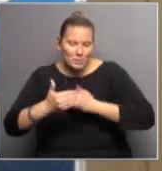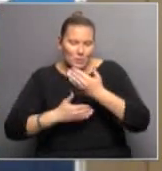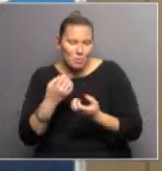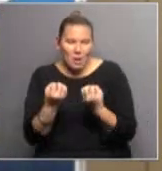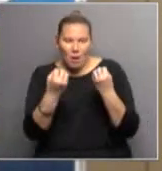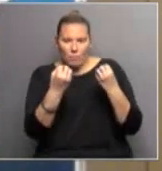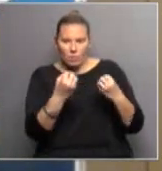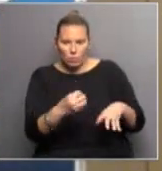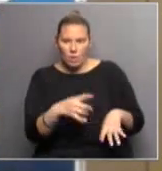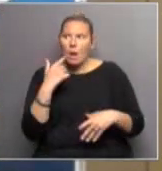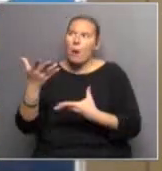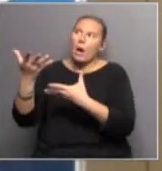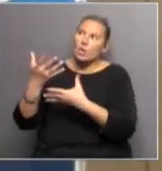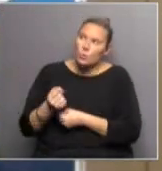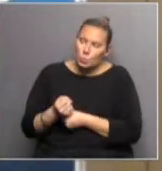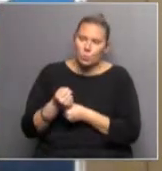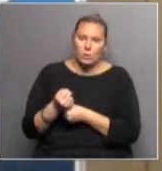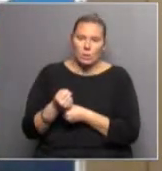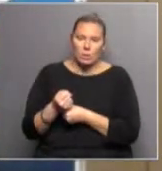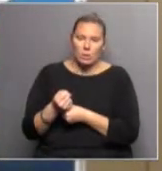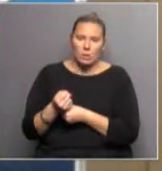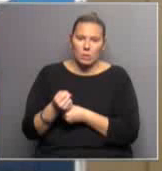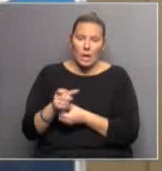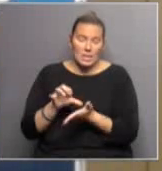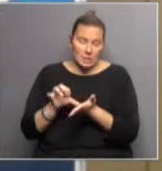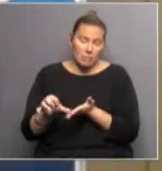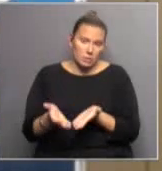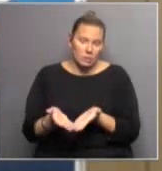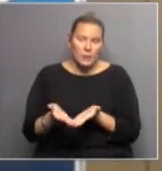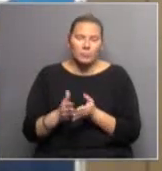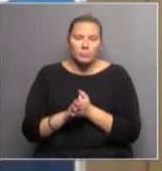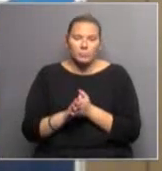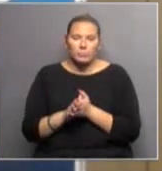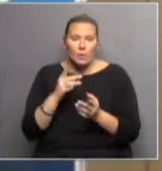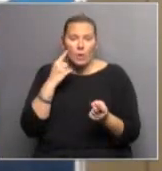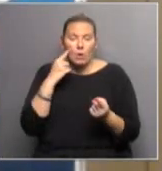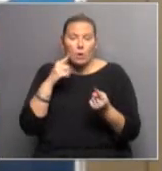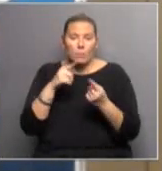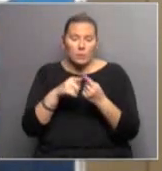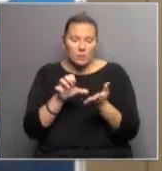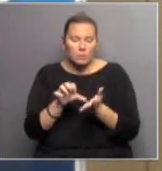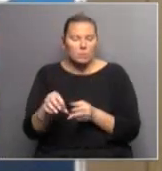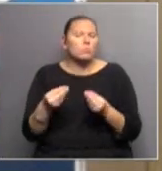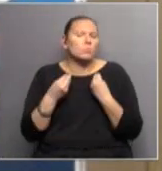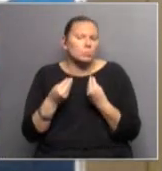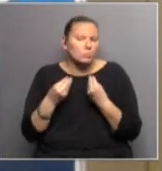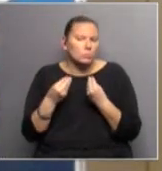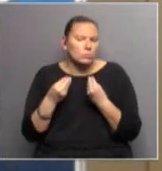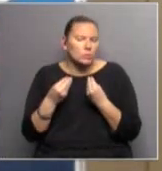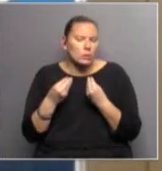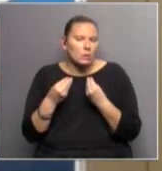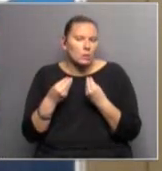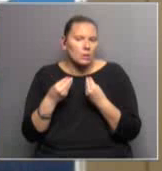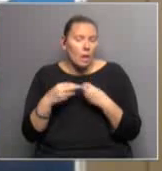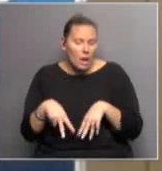abandonarla, ¿no? Pidiendo apoyo y ayuda al servicio. El objetivo del servicio implica, bueno,